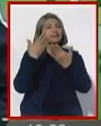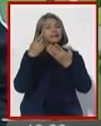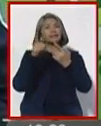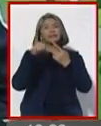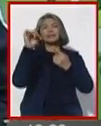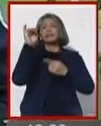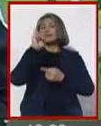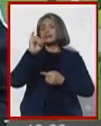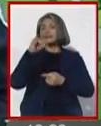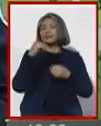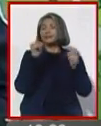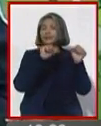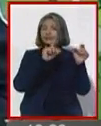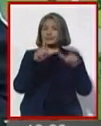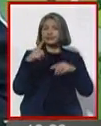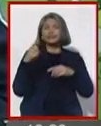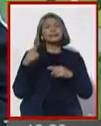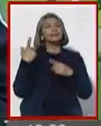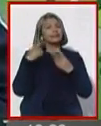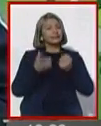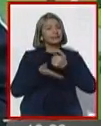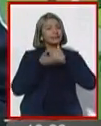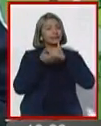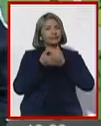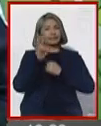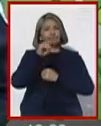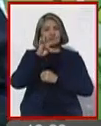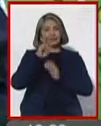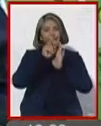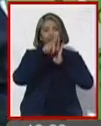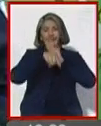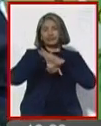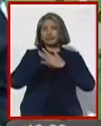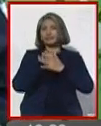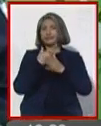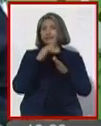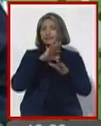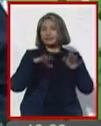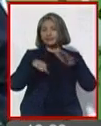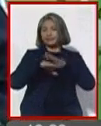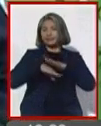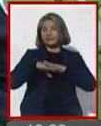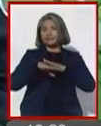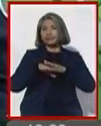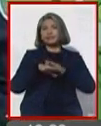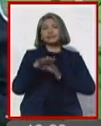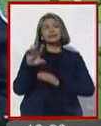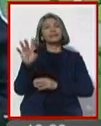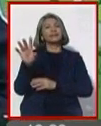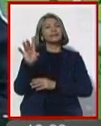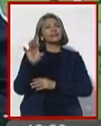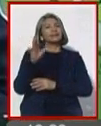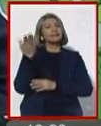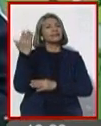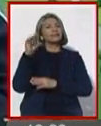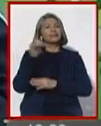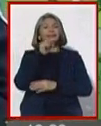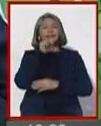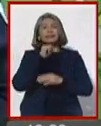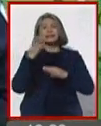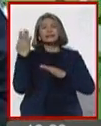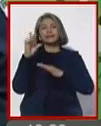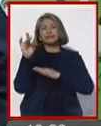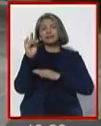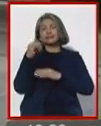a estar siempre predispuestos en poder brindar toda la ayuda a las 24 horas del día, desde nuestra base aquí en la exterminal, como también en la subestación del